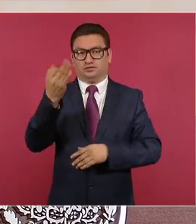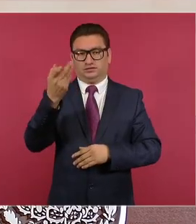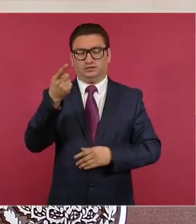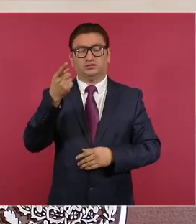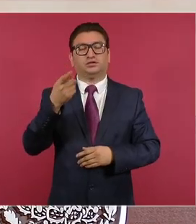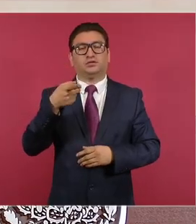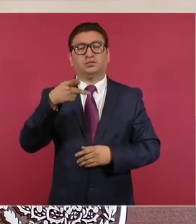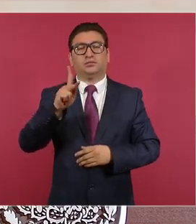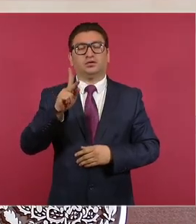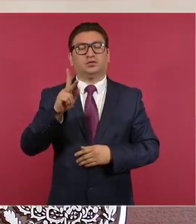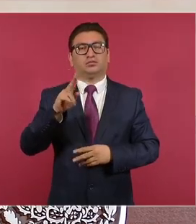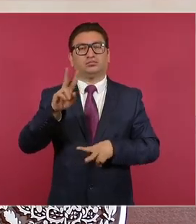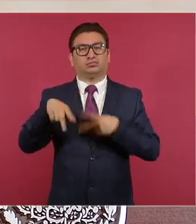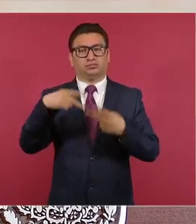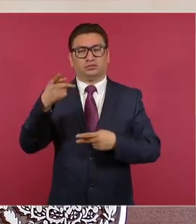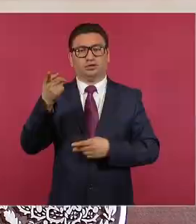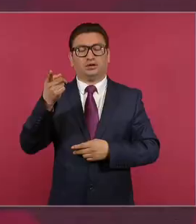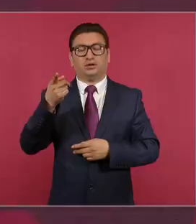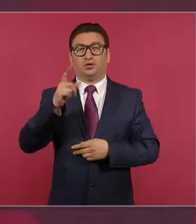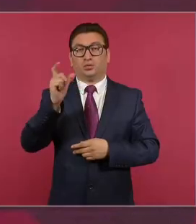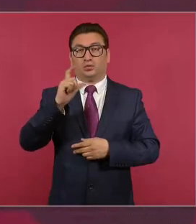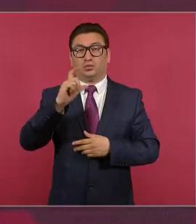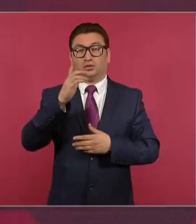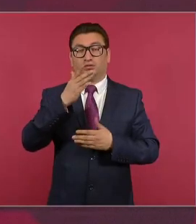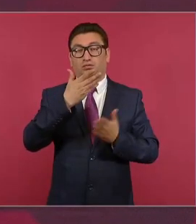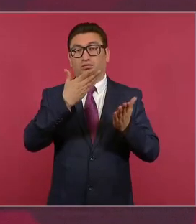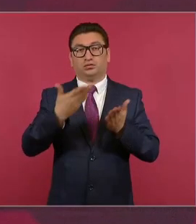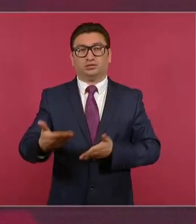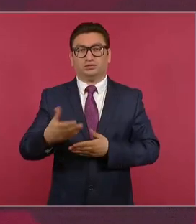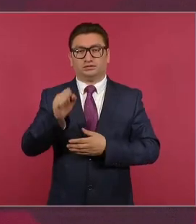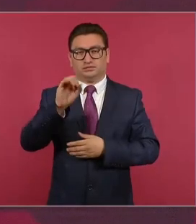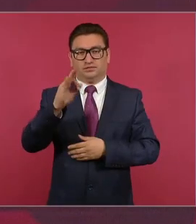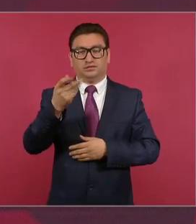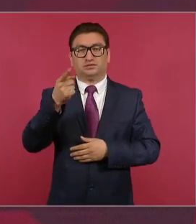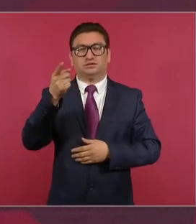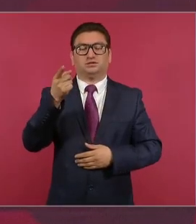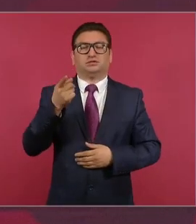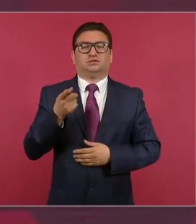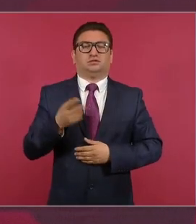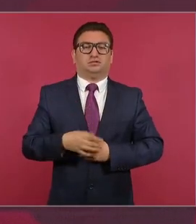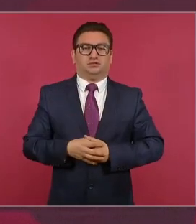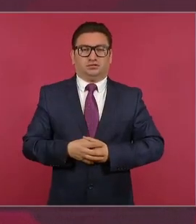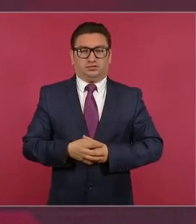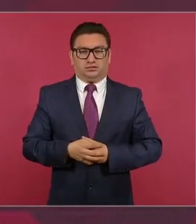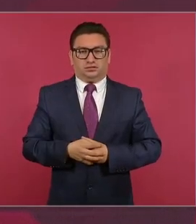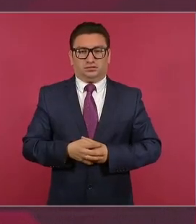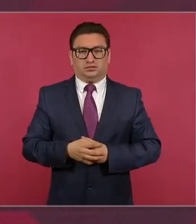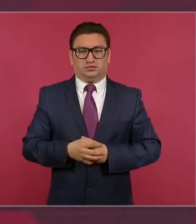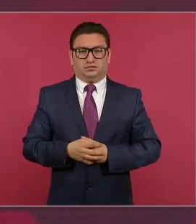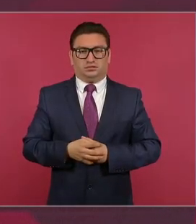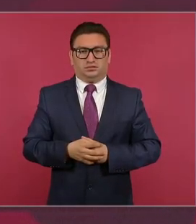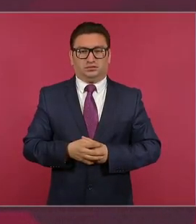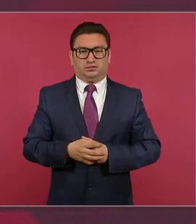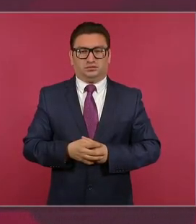que llegando a San Francisco ya